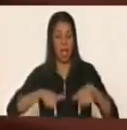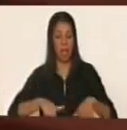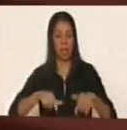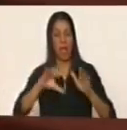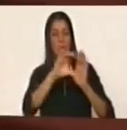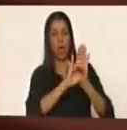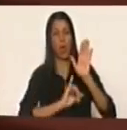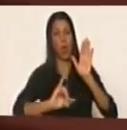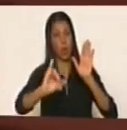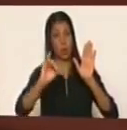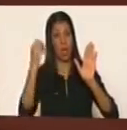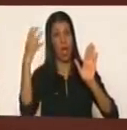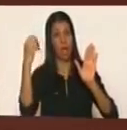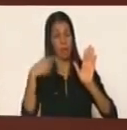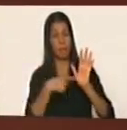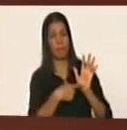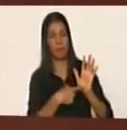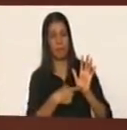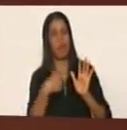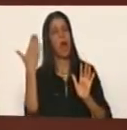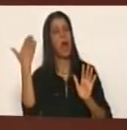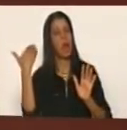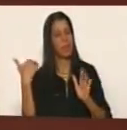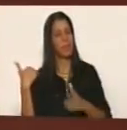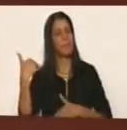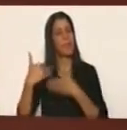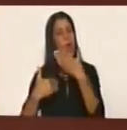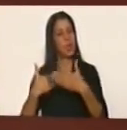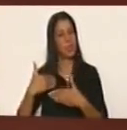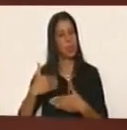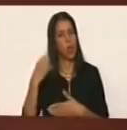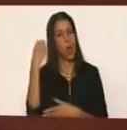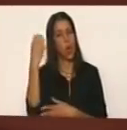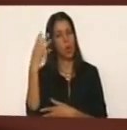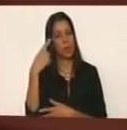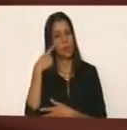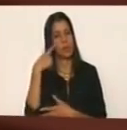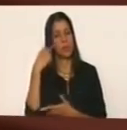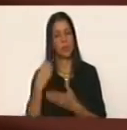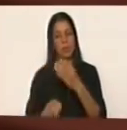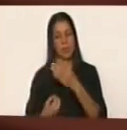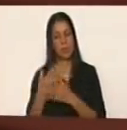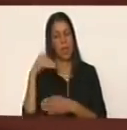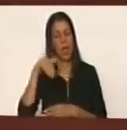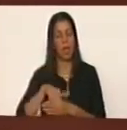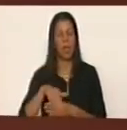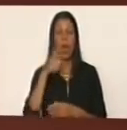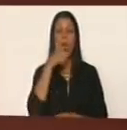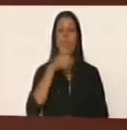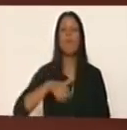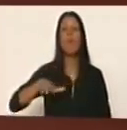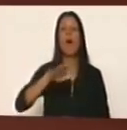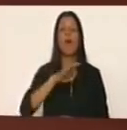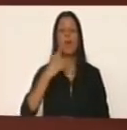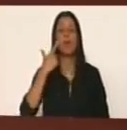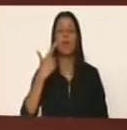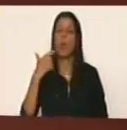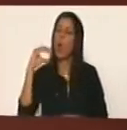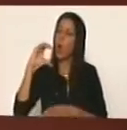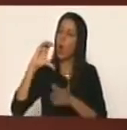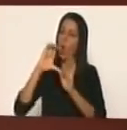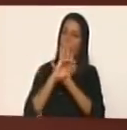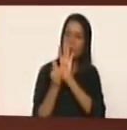que viene de un proceso constituyente, que atiende a un pueblo constituyente que nos está exigiendo allá afuera que demos